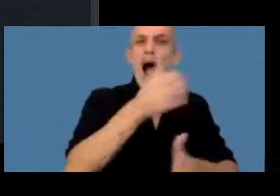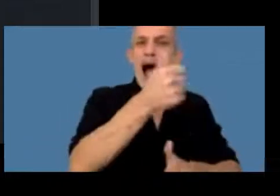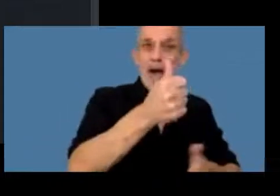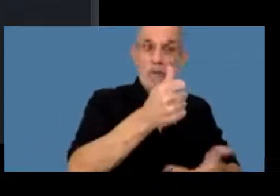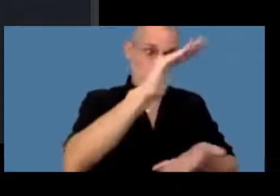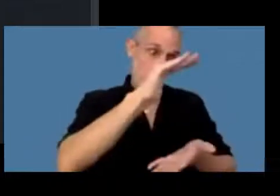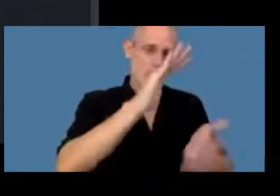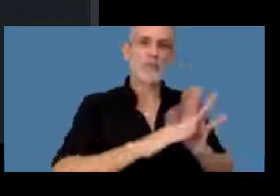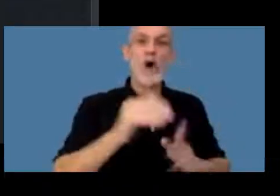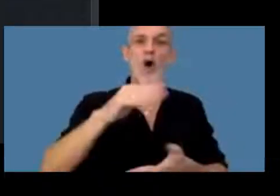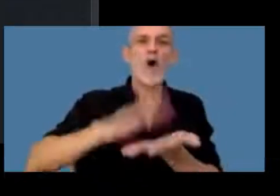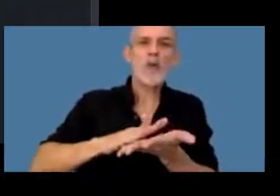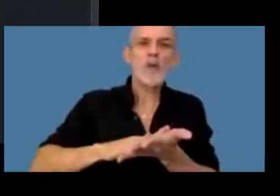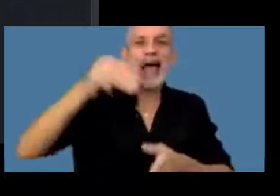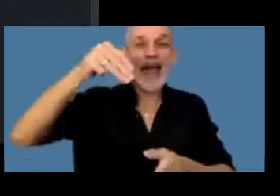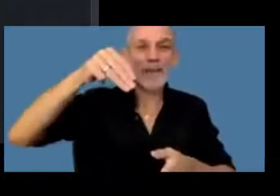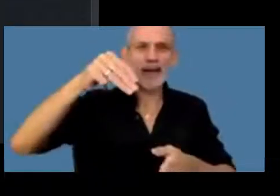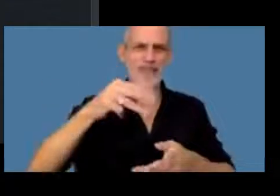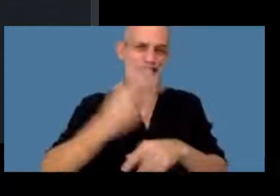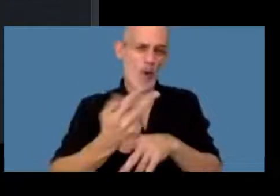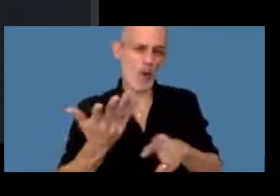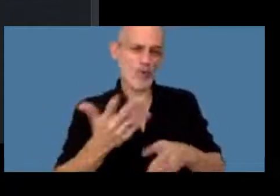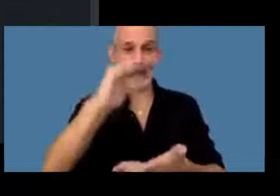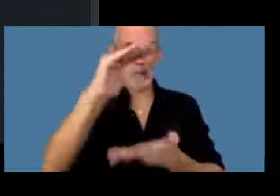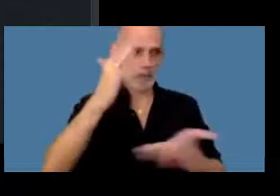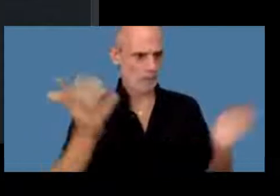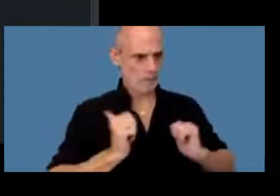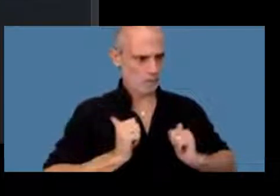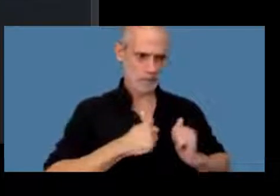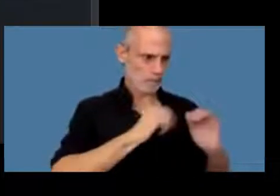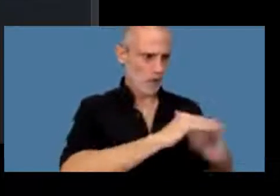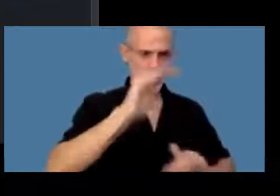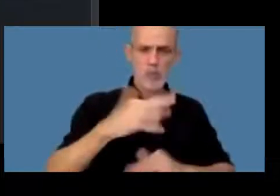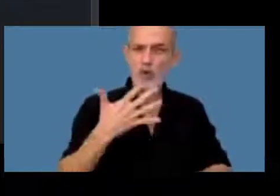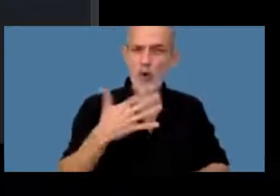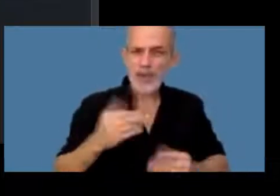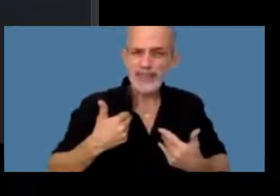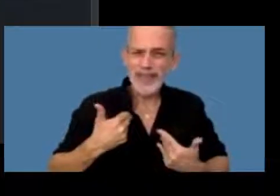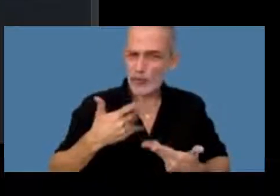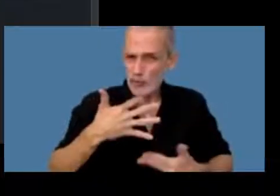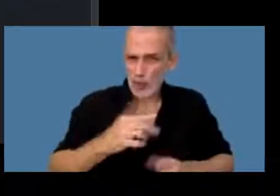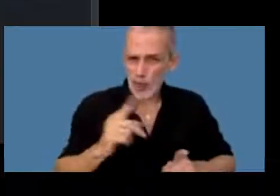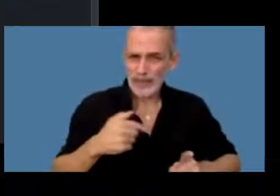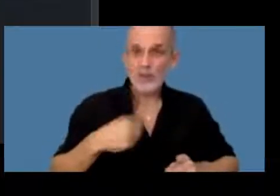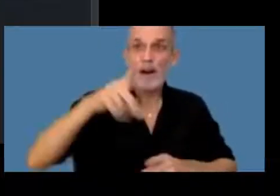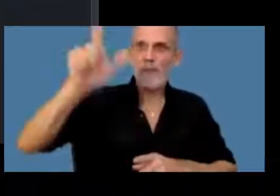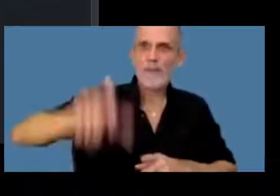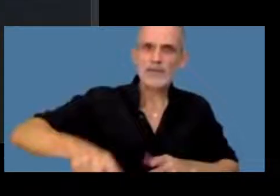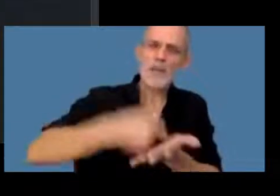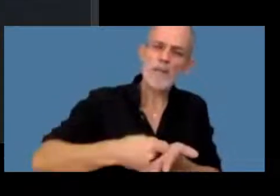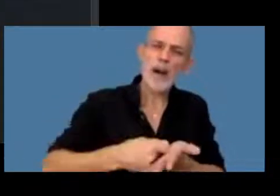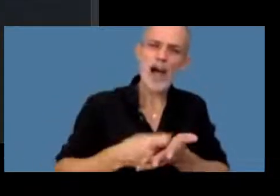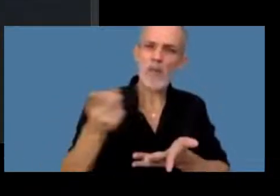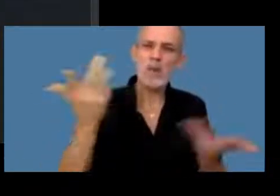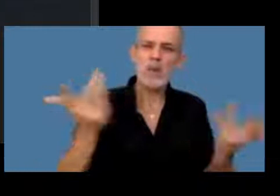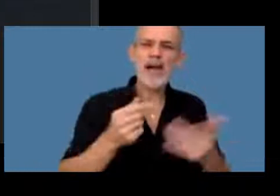segunda, que son los M, ¿no? Que yo no termino de entender por qué a un contribuyente se lo categoriza de segunda